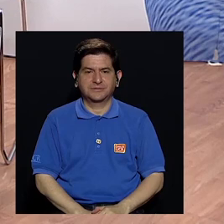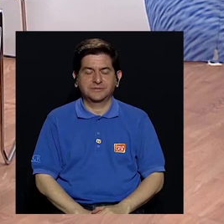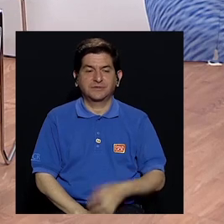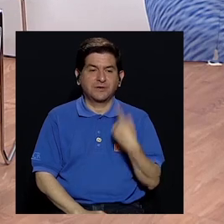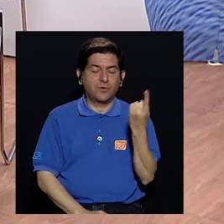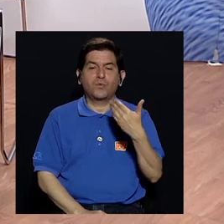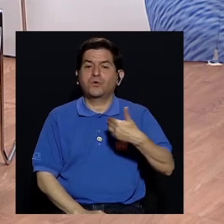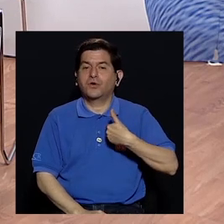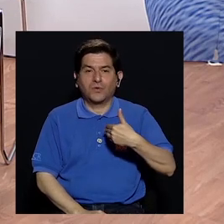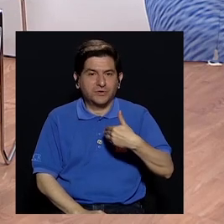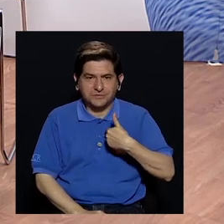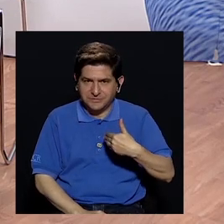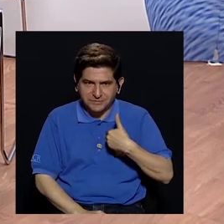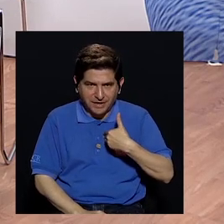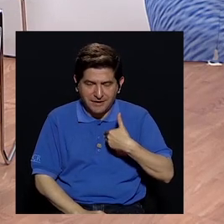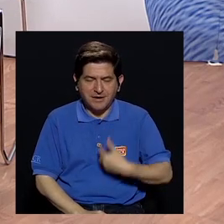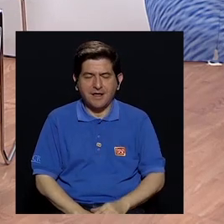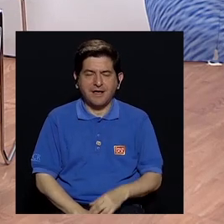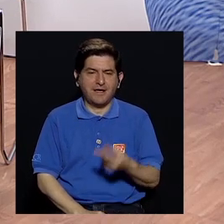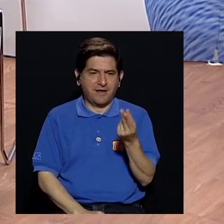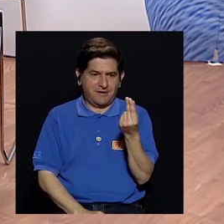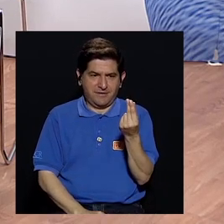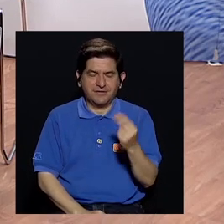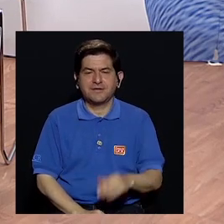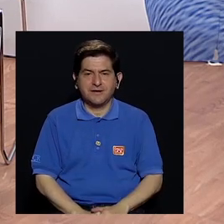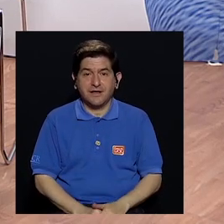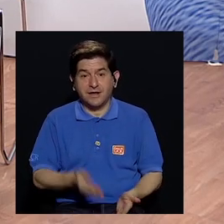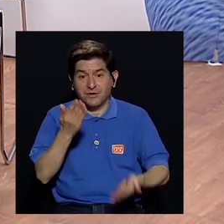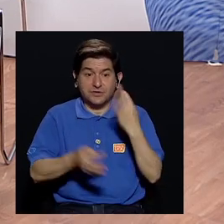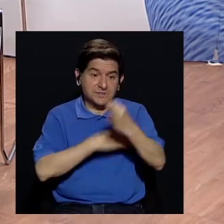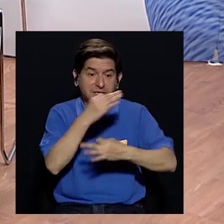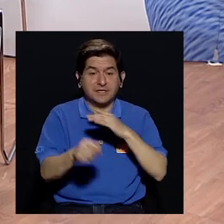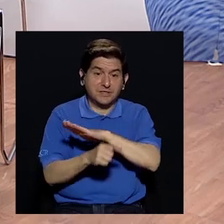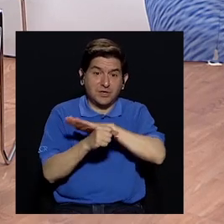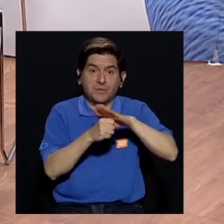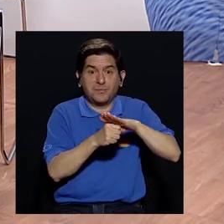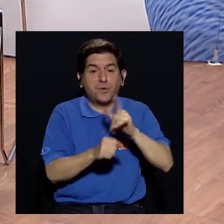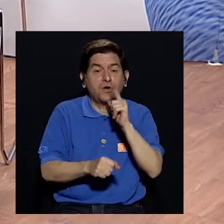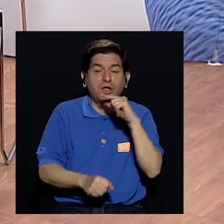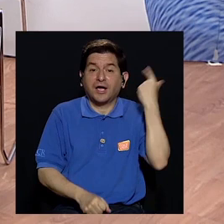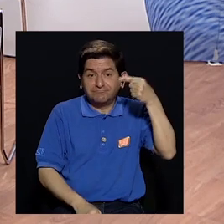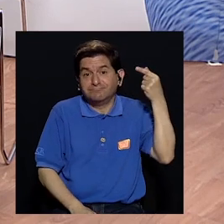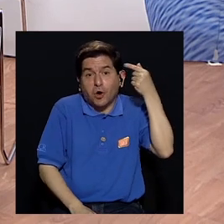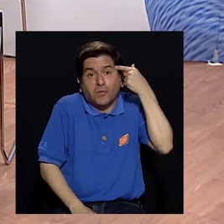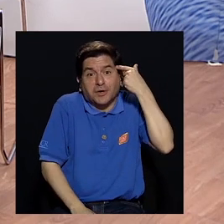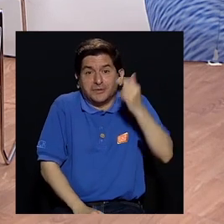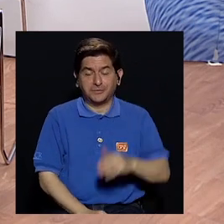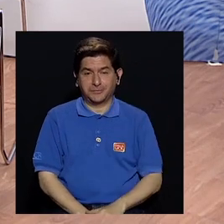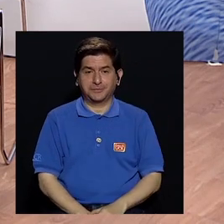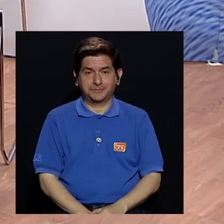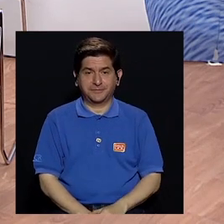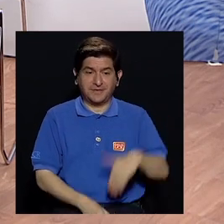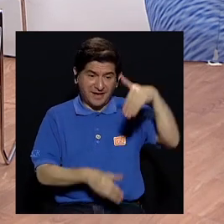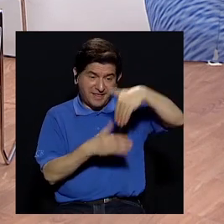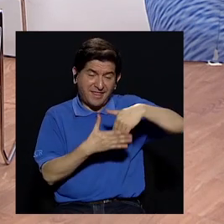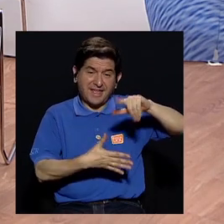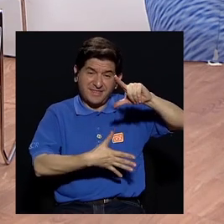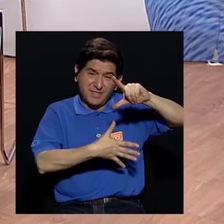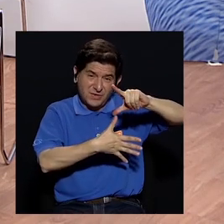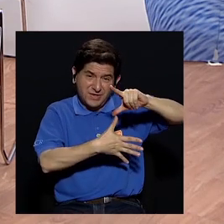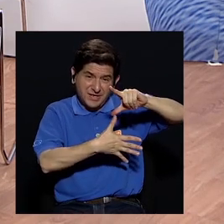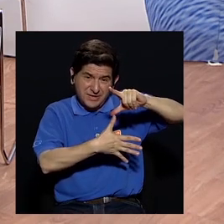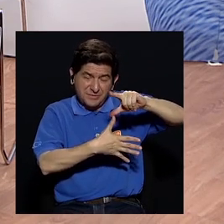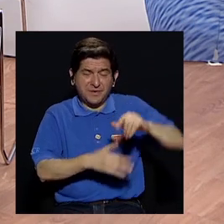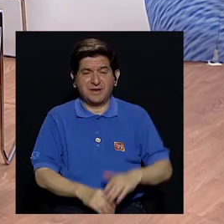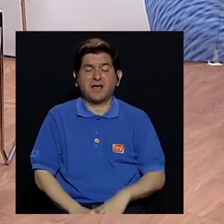que dar siempre porque los únicos que tienen fondos de una dimensión suficiente